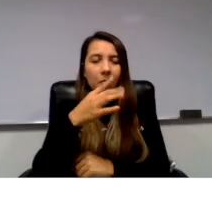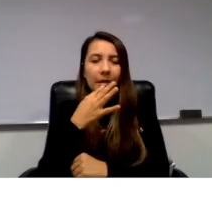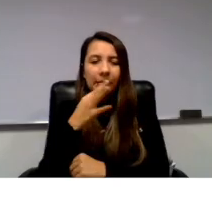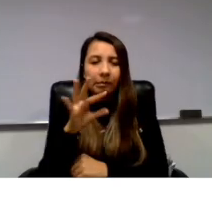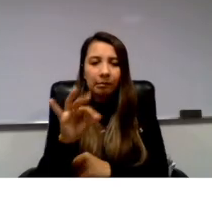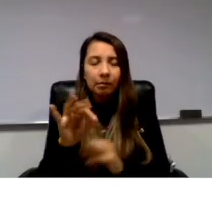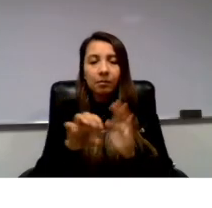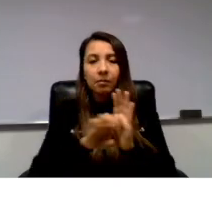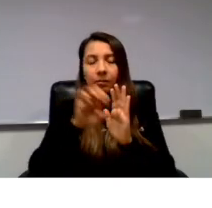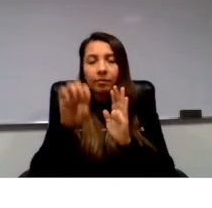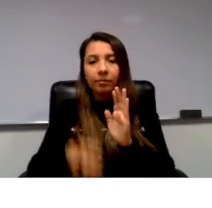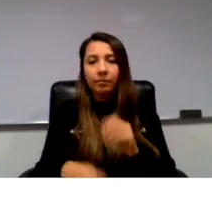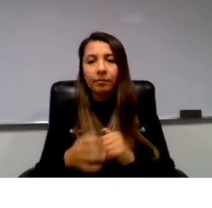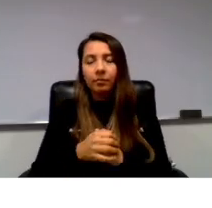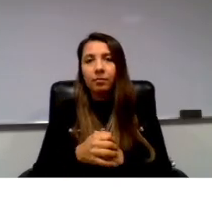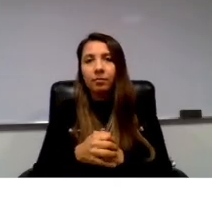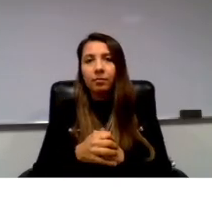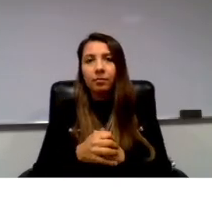pequeñísimo.